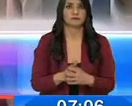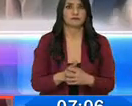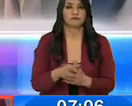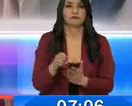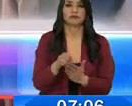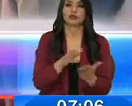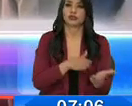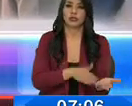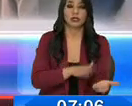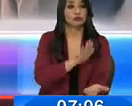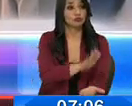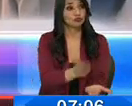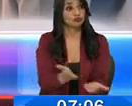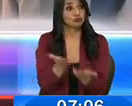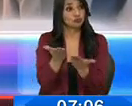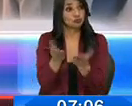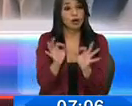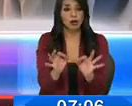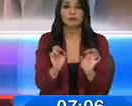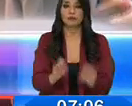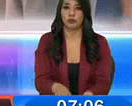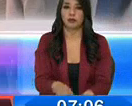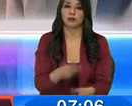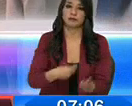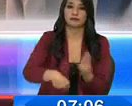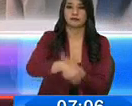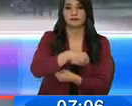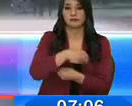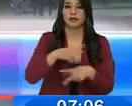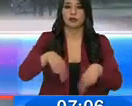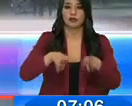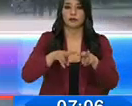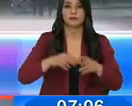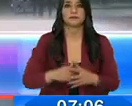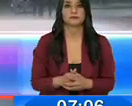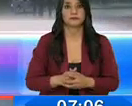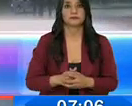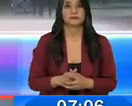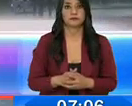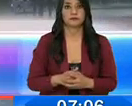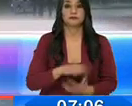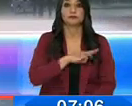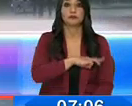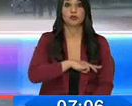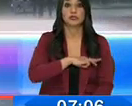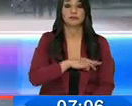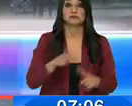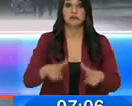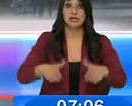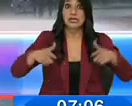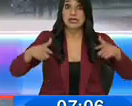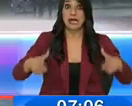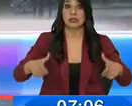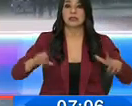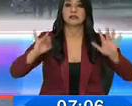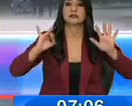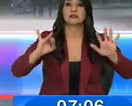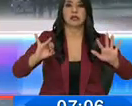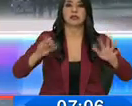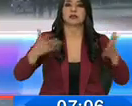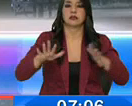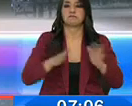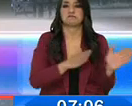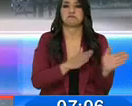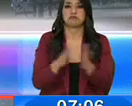proyectos que se entregan al BEDE, se pueda resarcir esos valores. En el caso de los municipios grandes, 7 en total, se tiene previsto